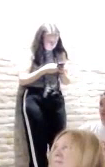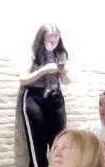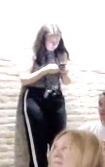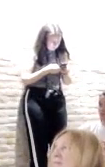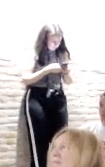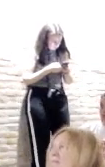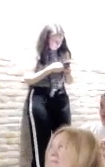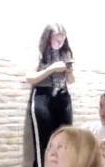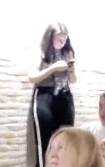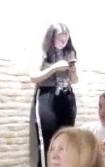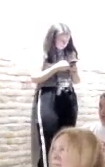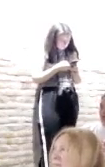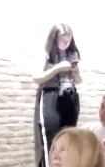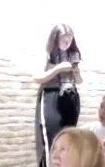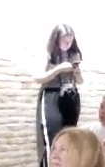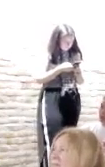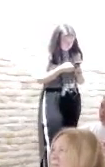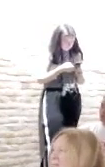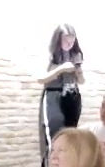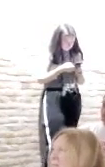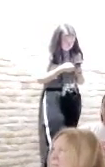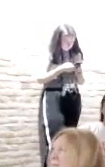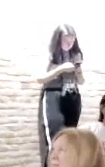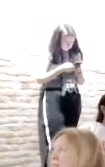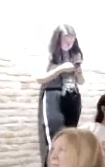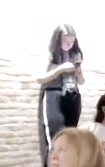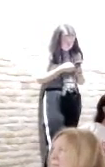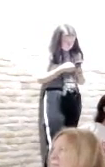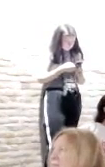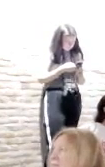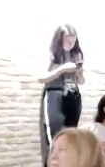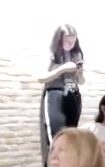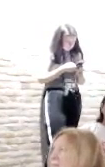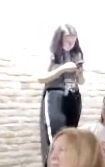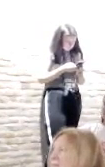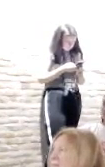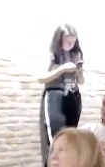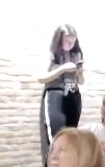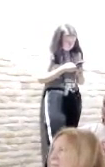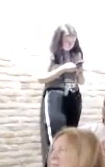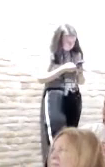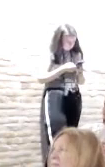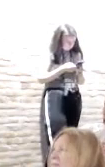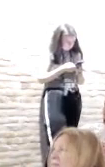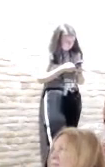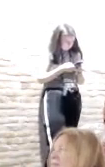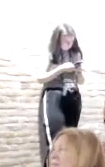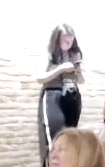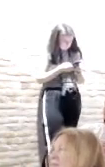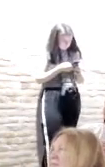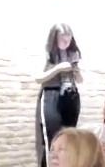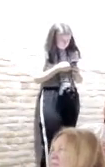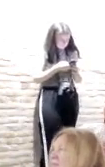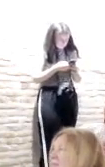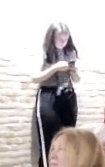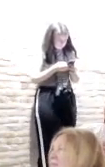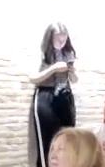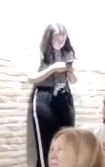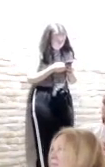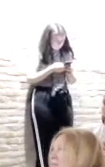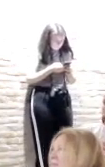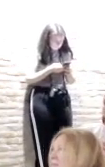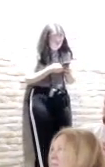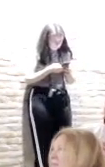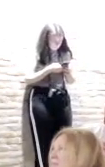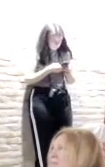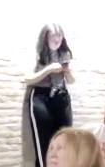una la pensión no contributiva por discapac Exacto hay una incompatibilidad eso es un problema y una deuda del Estado